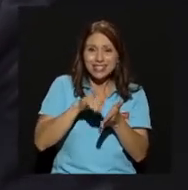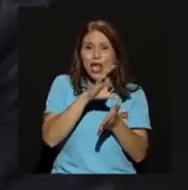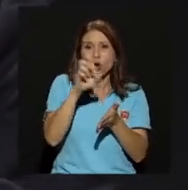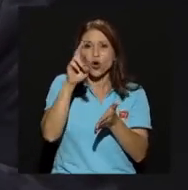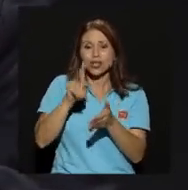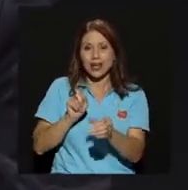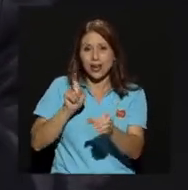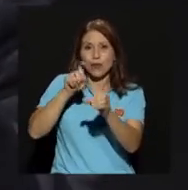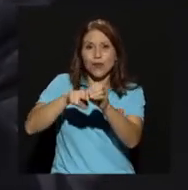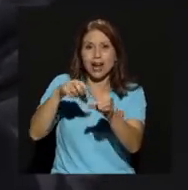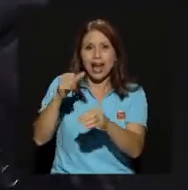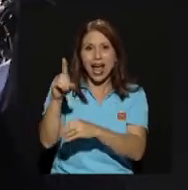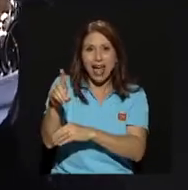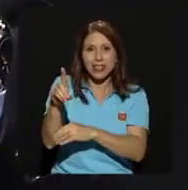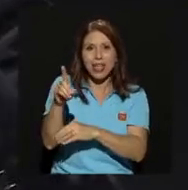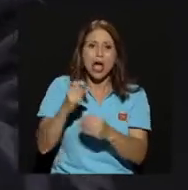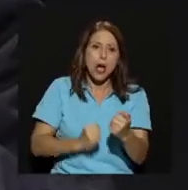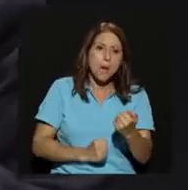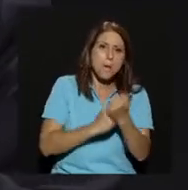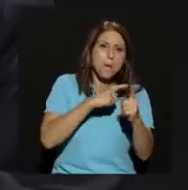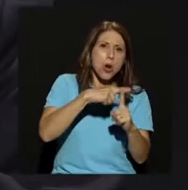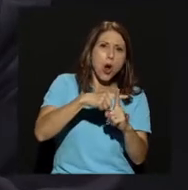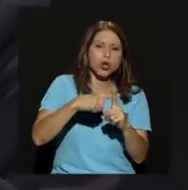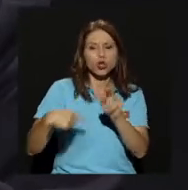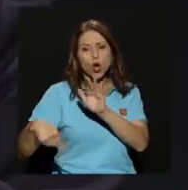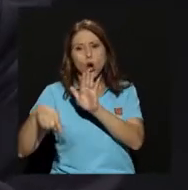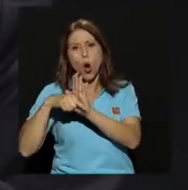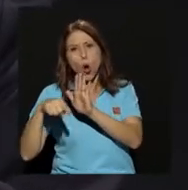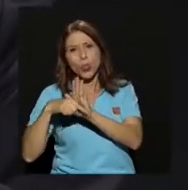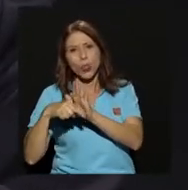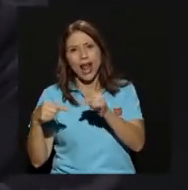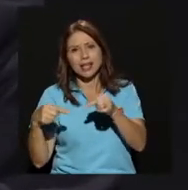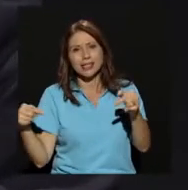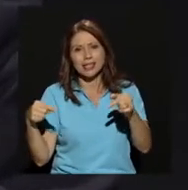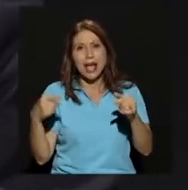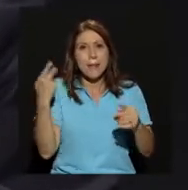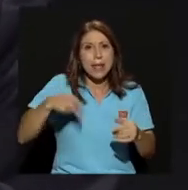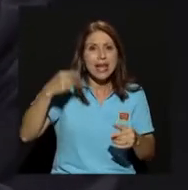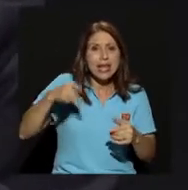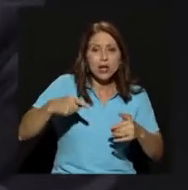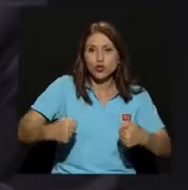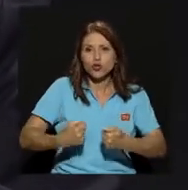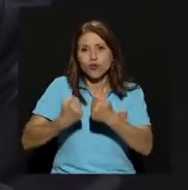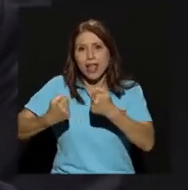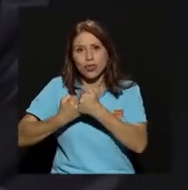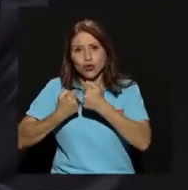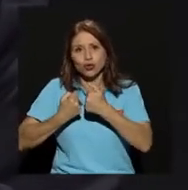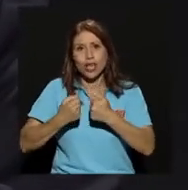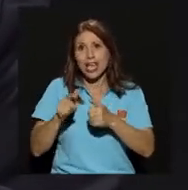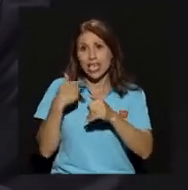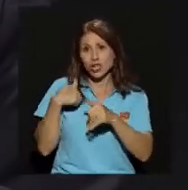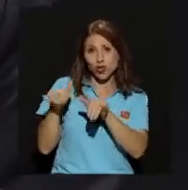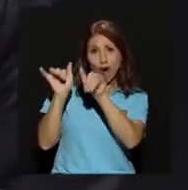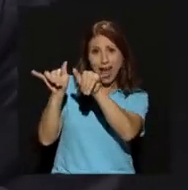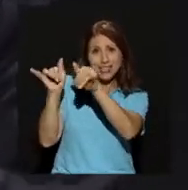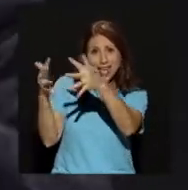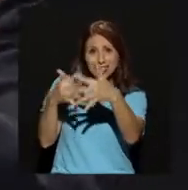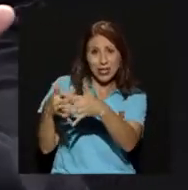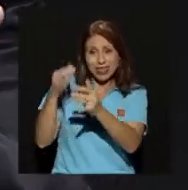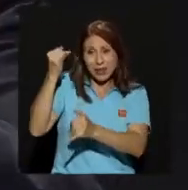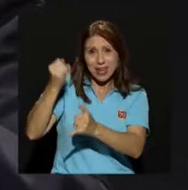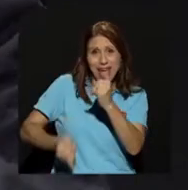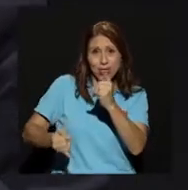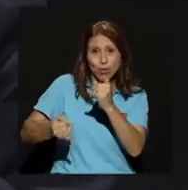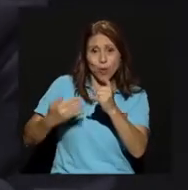delgados pros y los contras los peligros los retos que eso significaba y estando yo allá terminando mi maestría me llamo muni